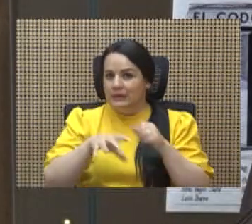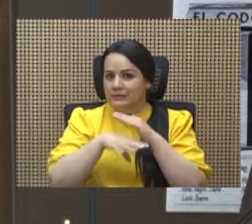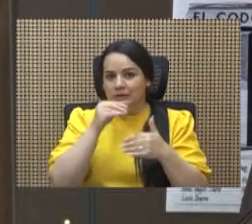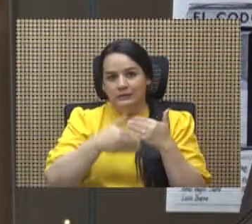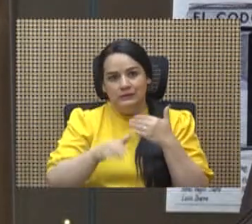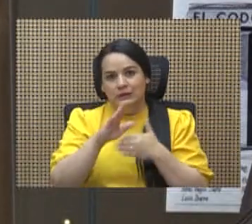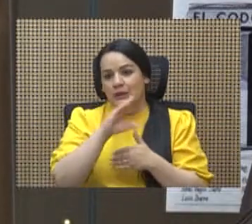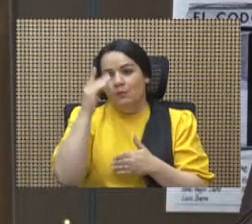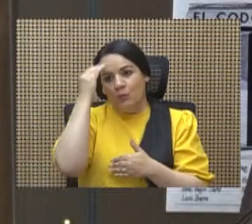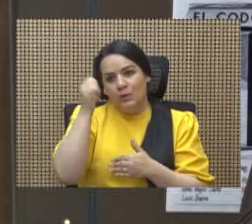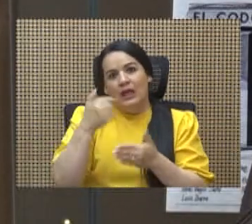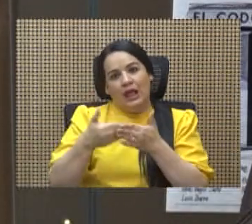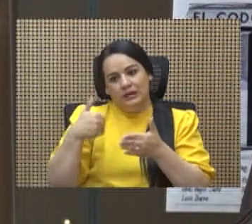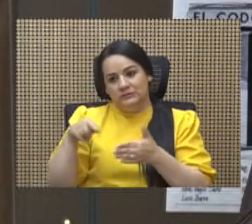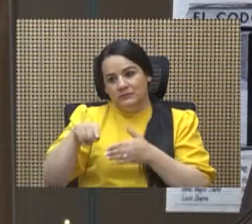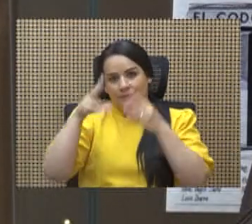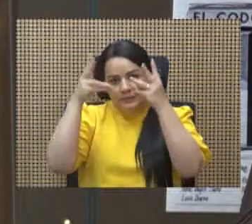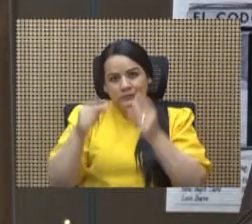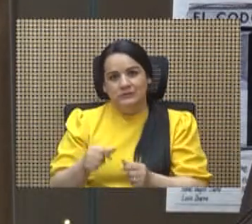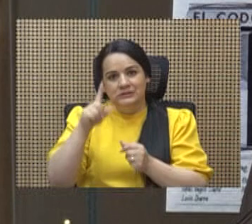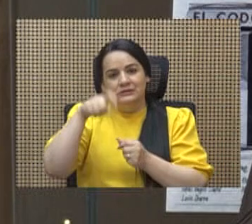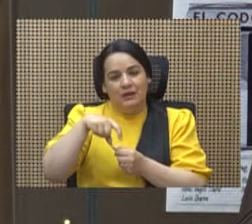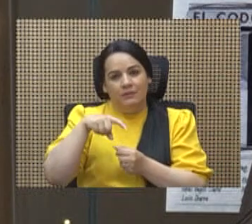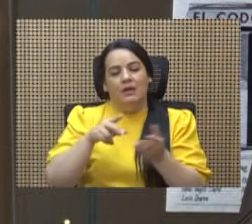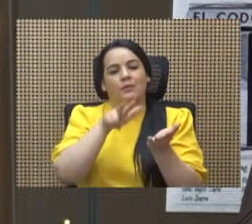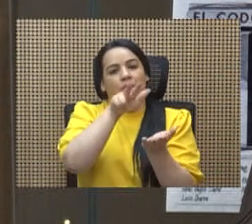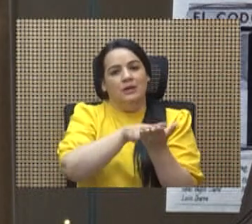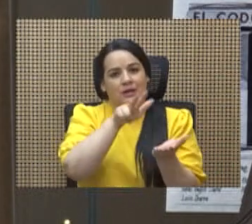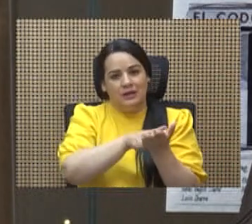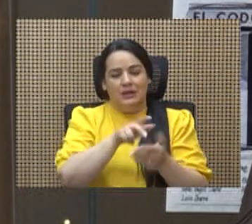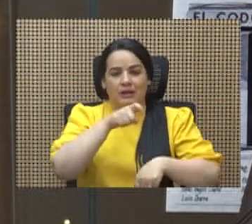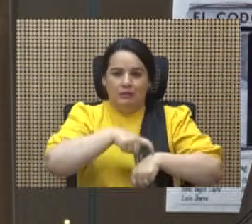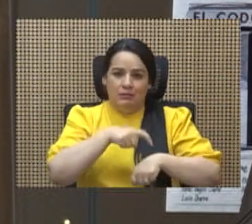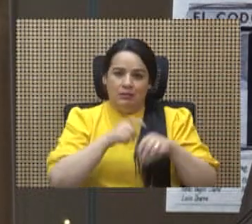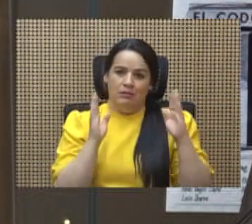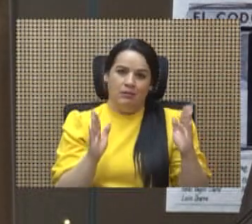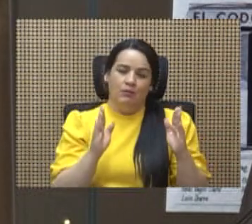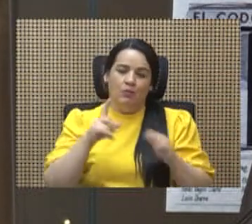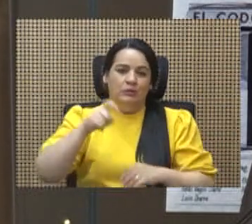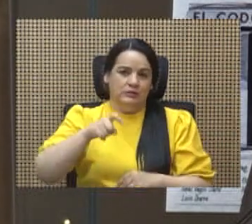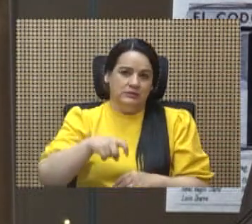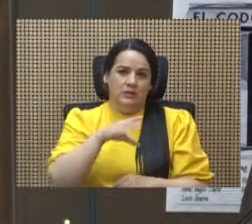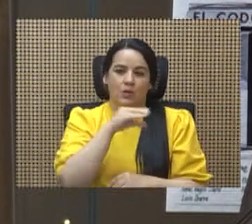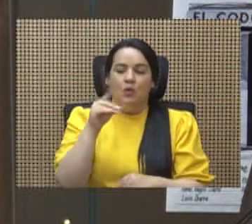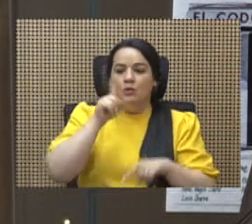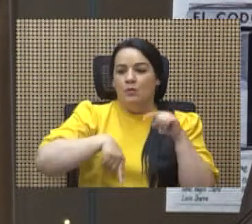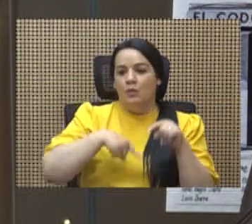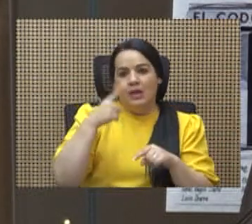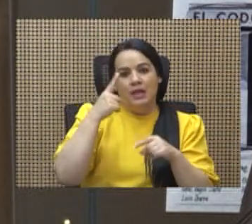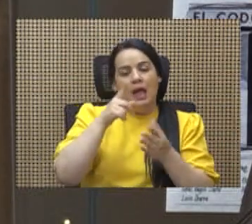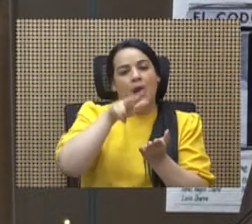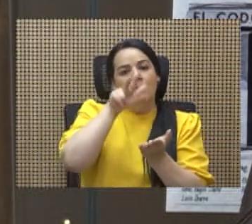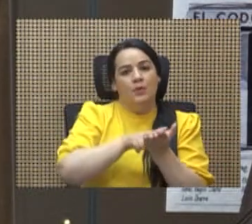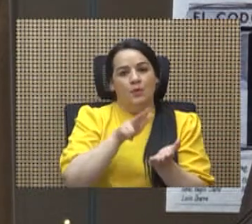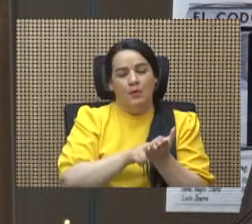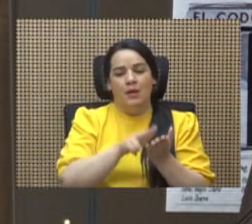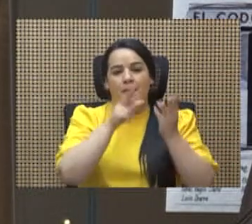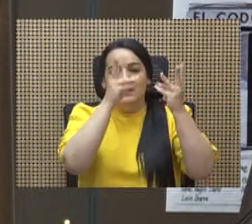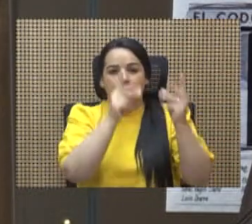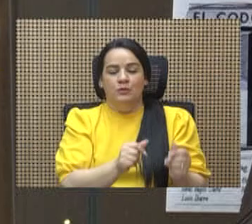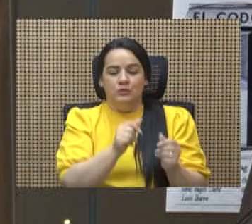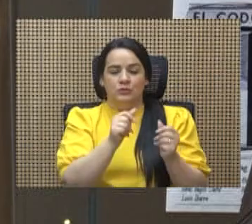extraordinario tiene que aprobarse dentro del ejercicio económico correspondiente no se puede aprobar un presupuesto extraordinario para el año 2022 estando ya